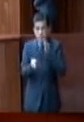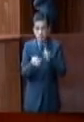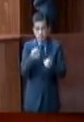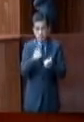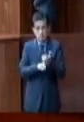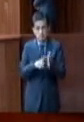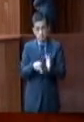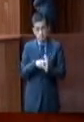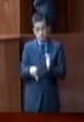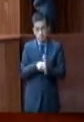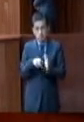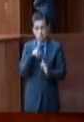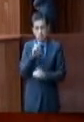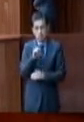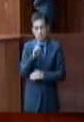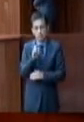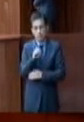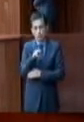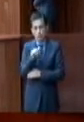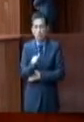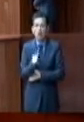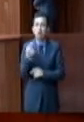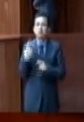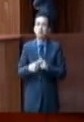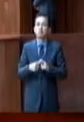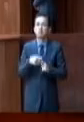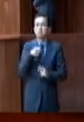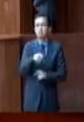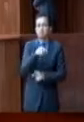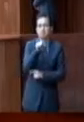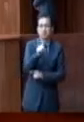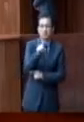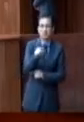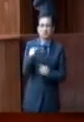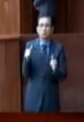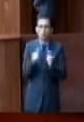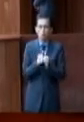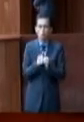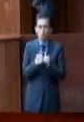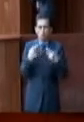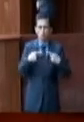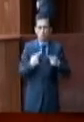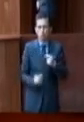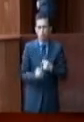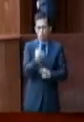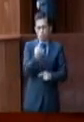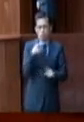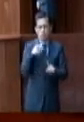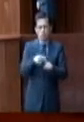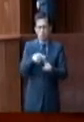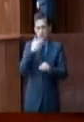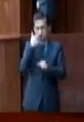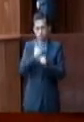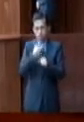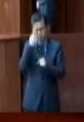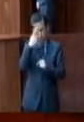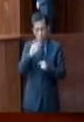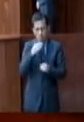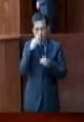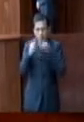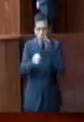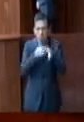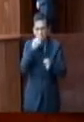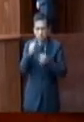el periódico reforma fue el sindicato a través de una de las personas encargadas de la difusión de los